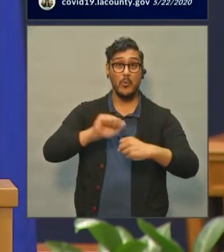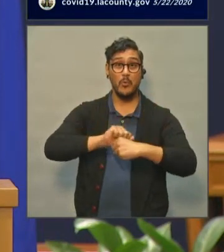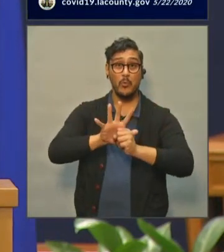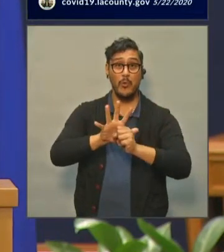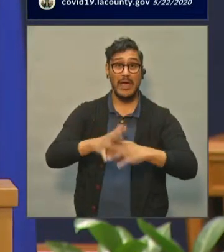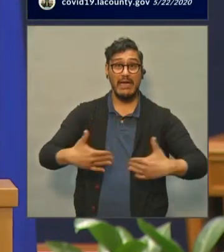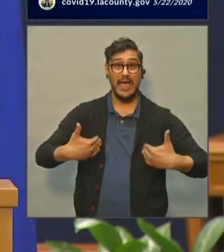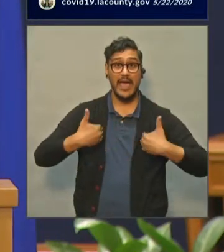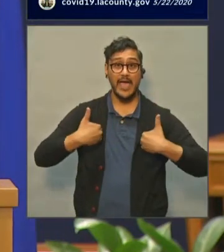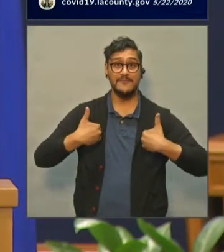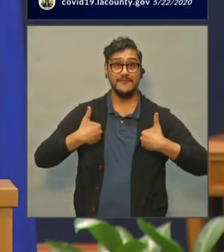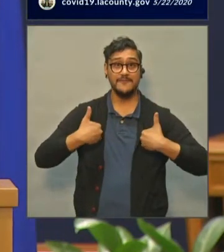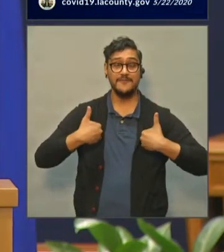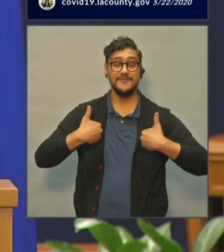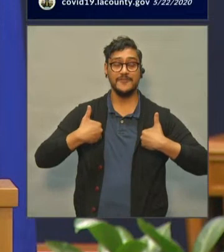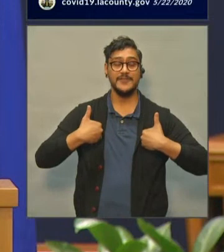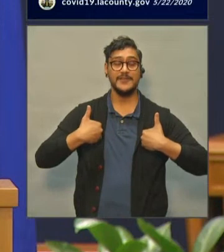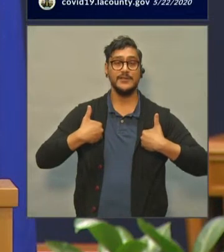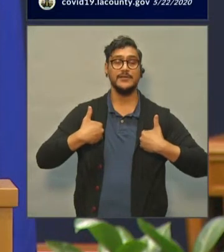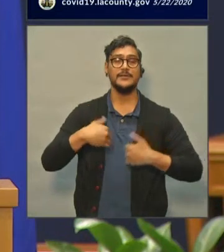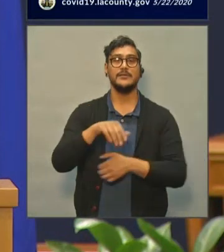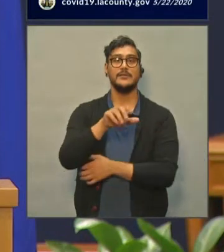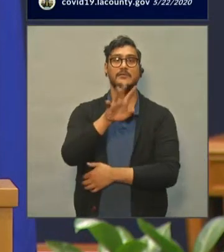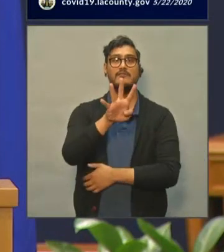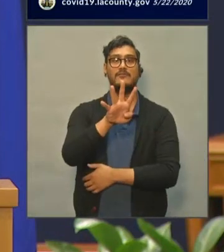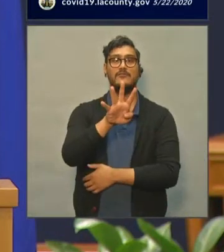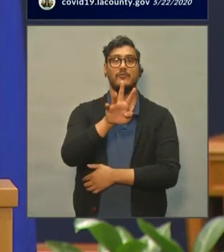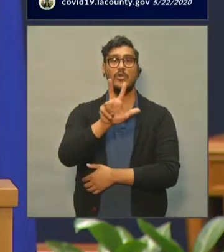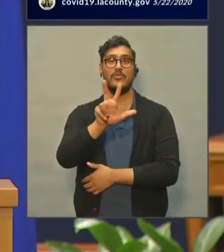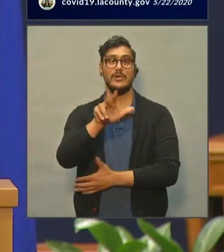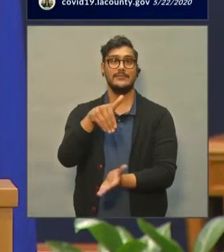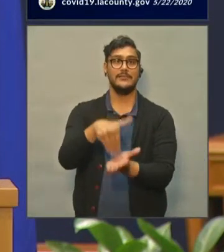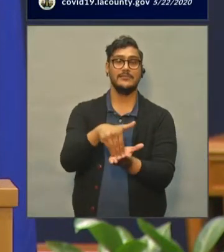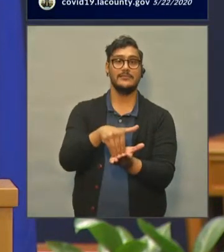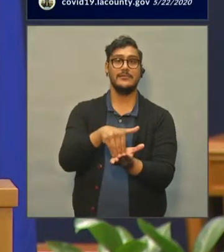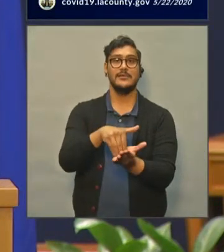para COVID-19 en el condado de Los Ángeles a